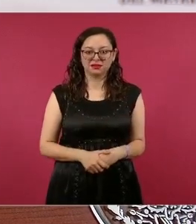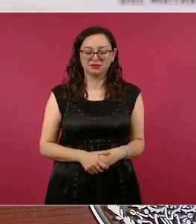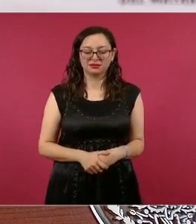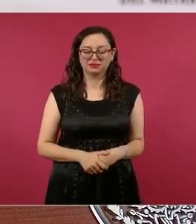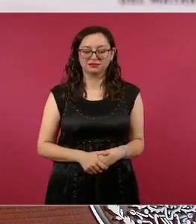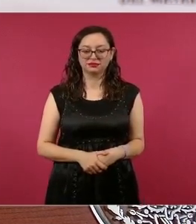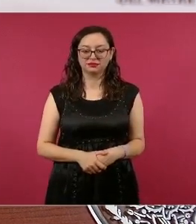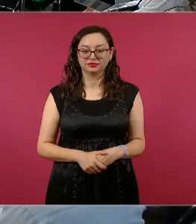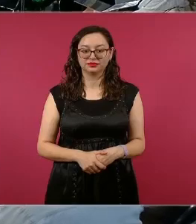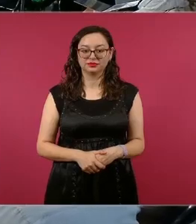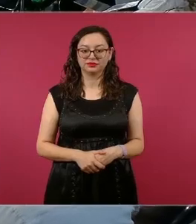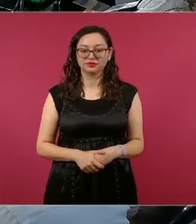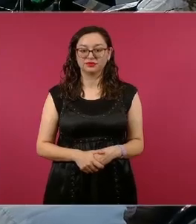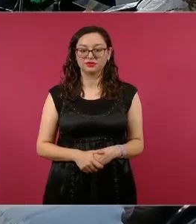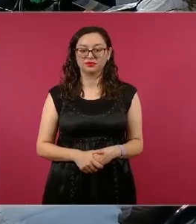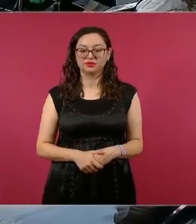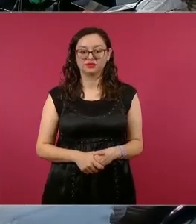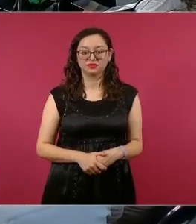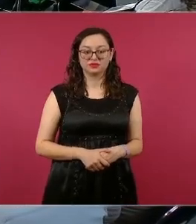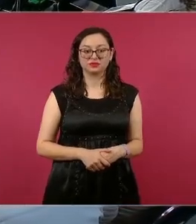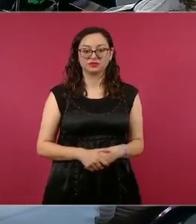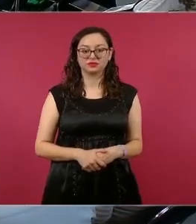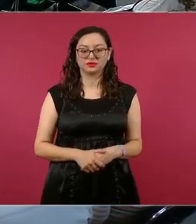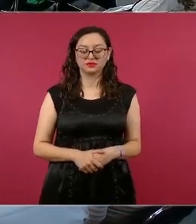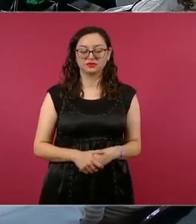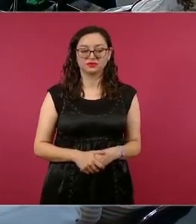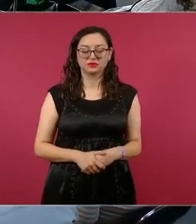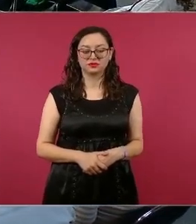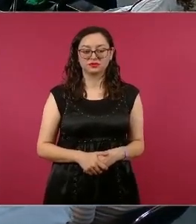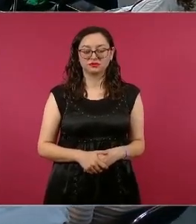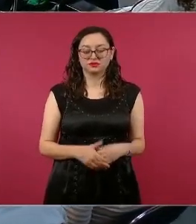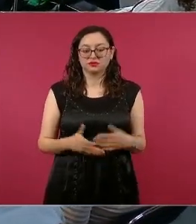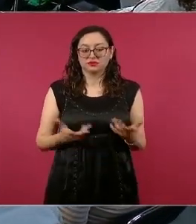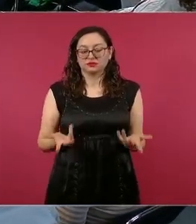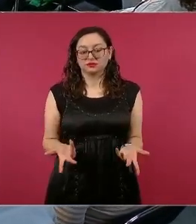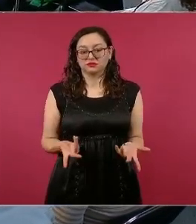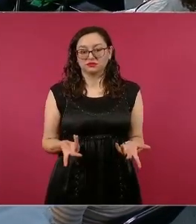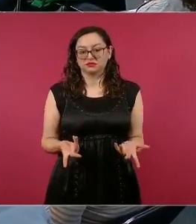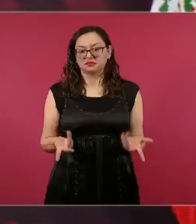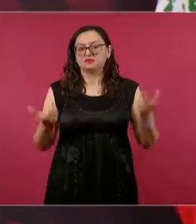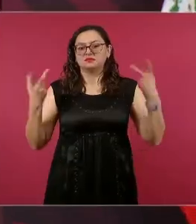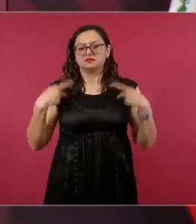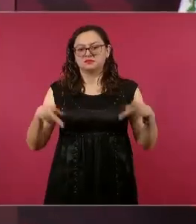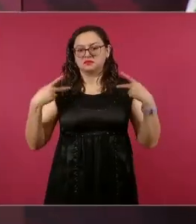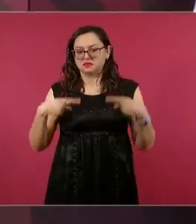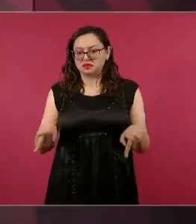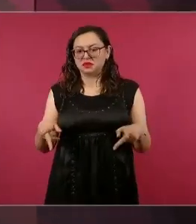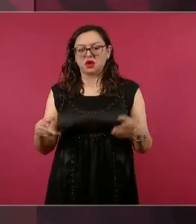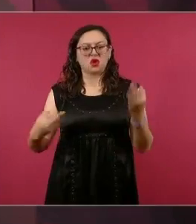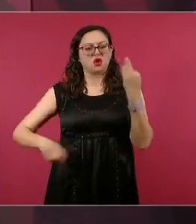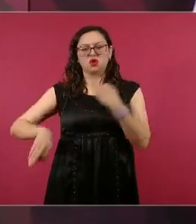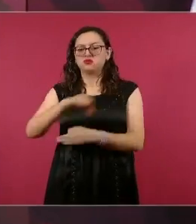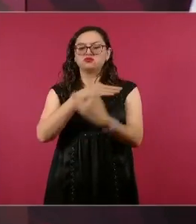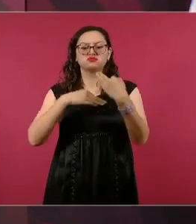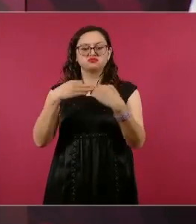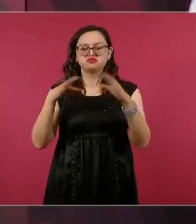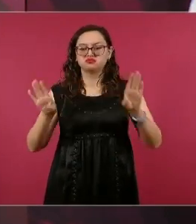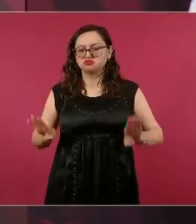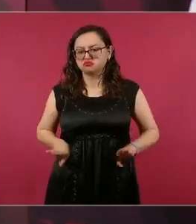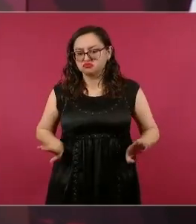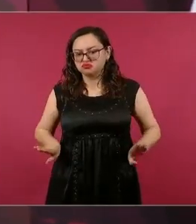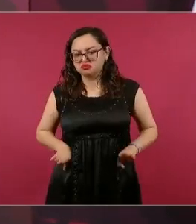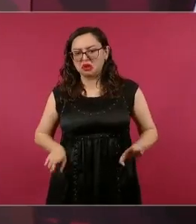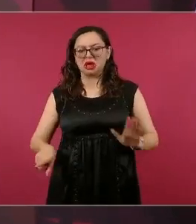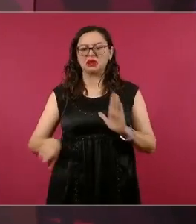Entonces, pues todos tenemos nuestros defectos o deformaciones, todos,